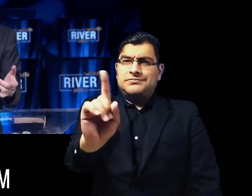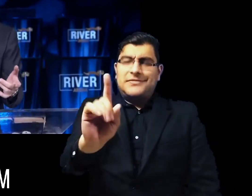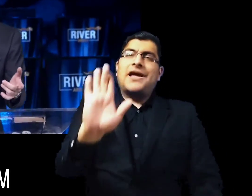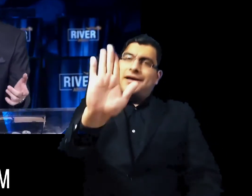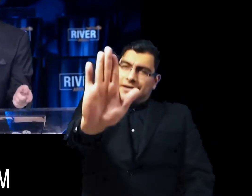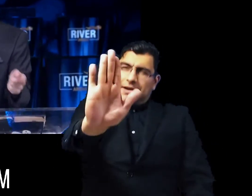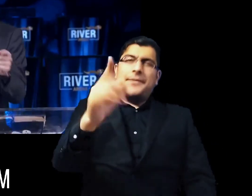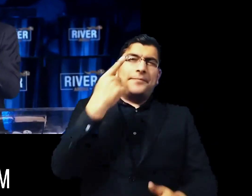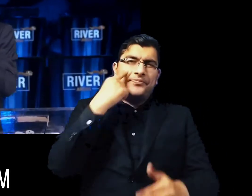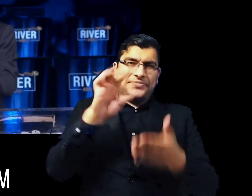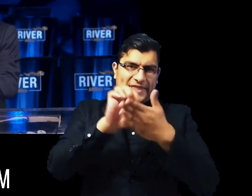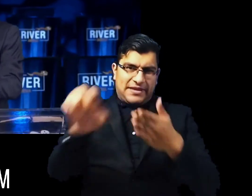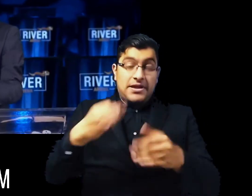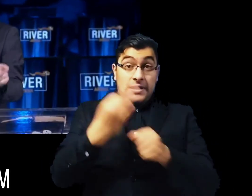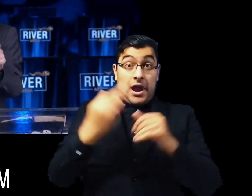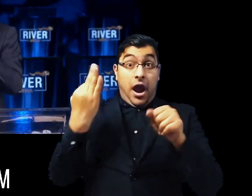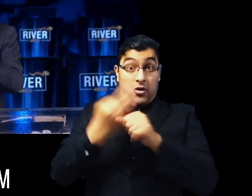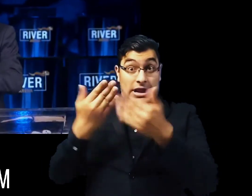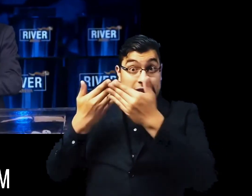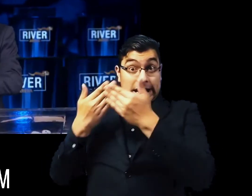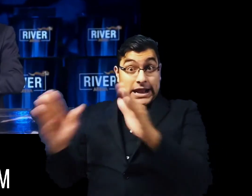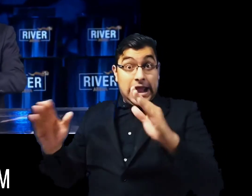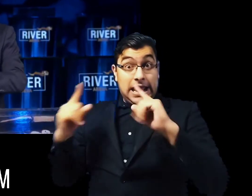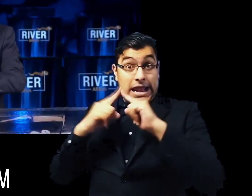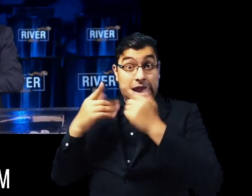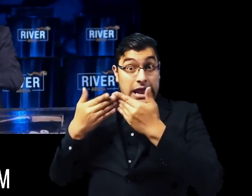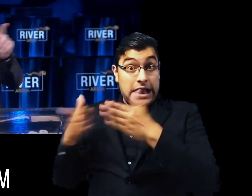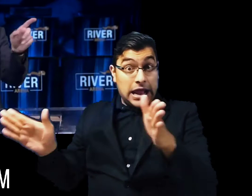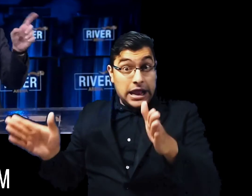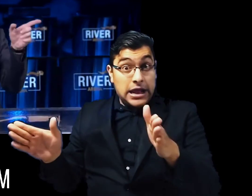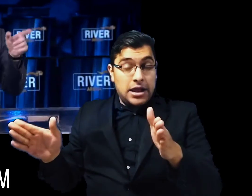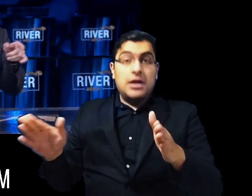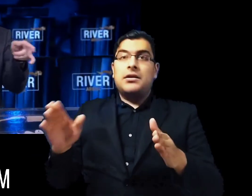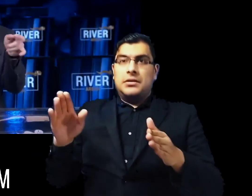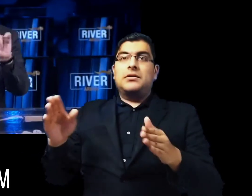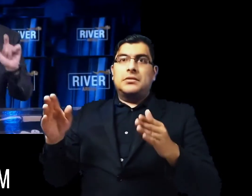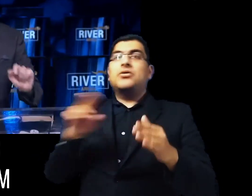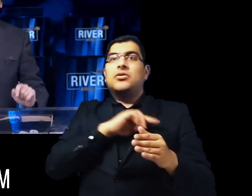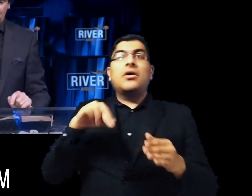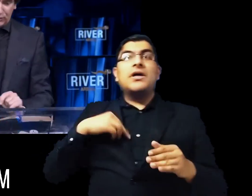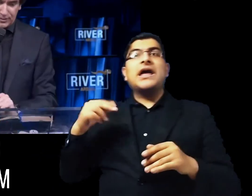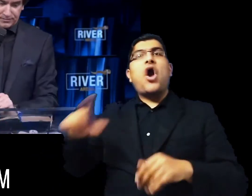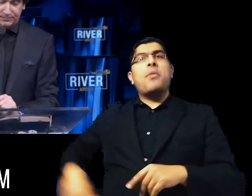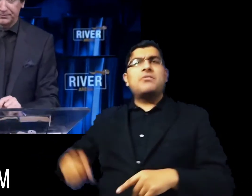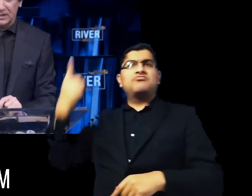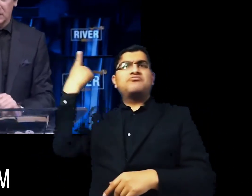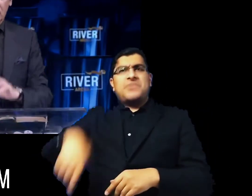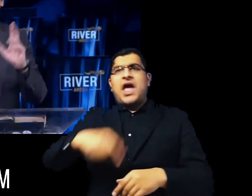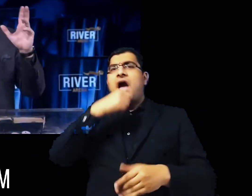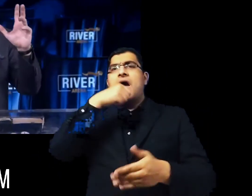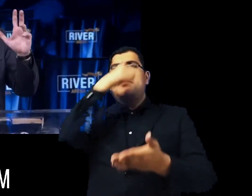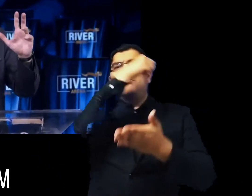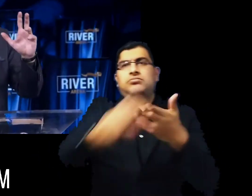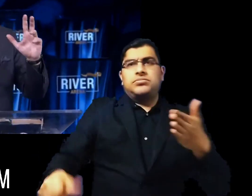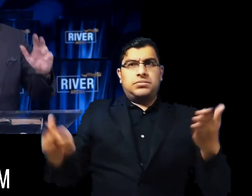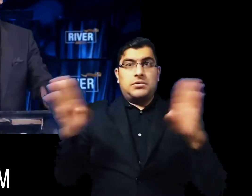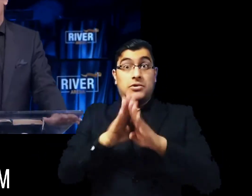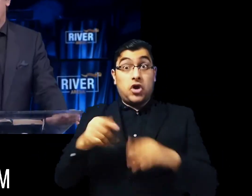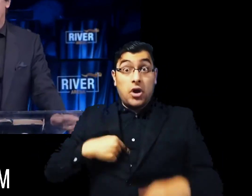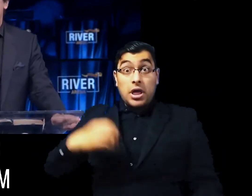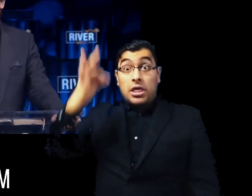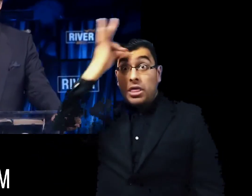ver, si abrimos el templo, inmediatamente nos clausuran en 5 minutos. Así que estúpido no